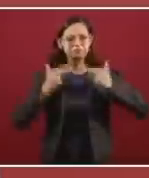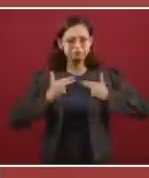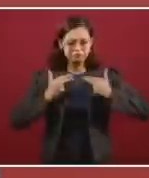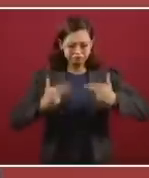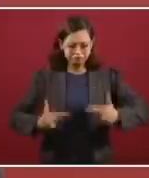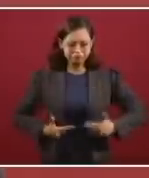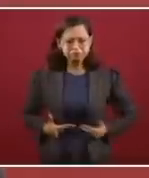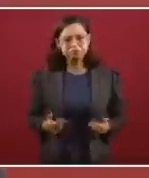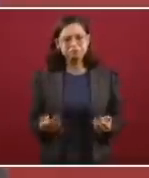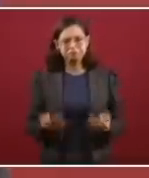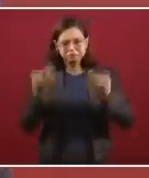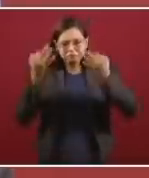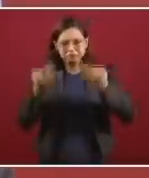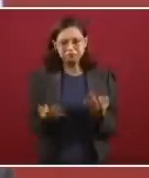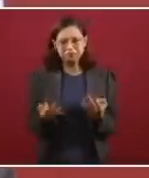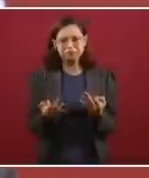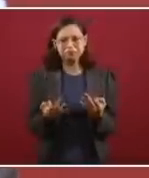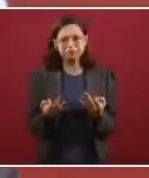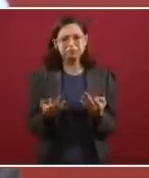humanitario,